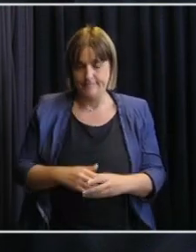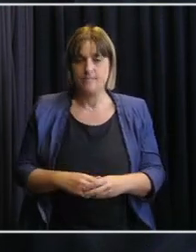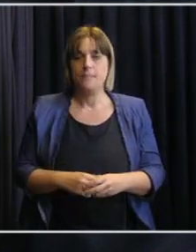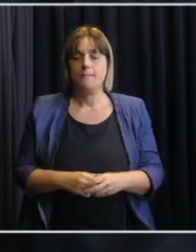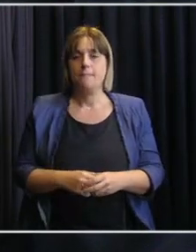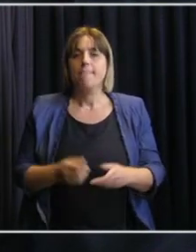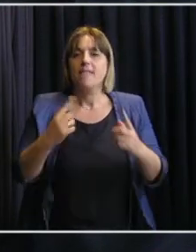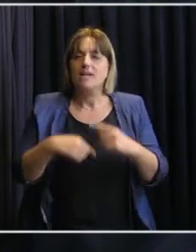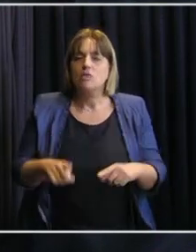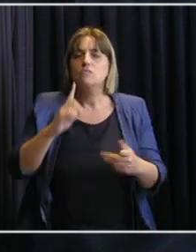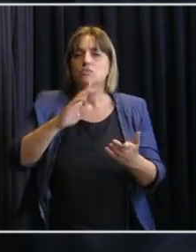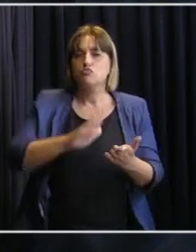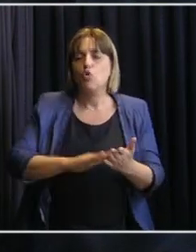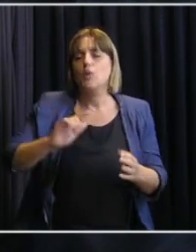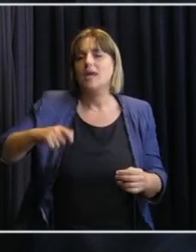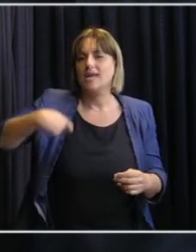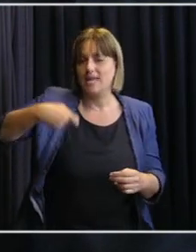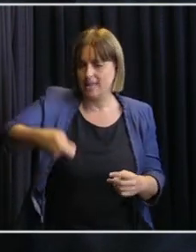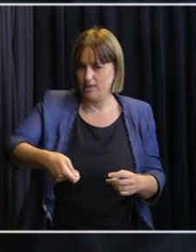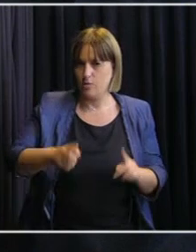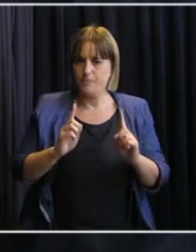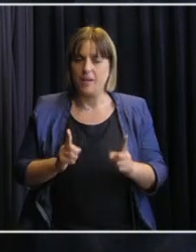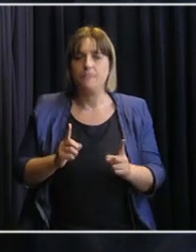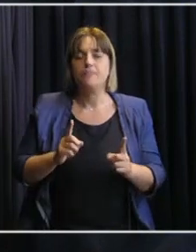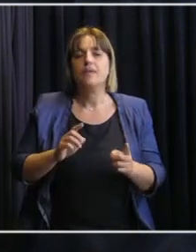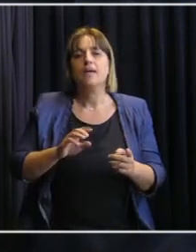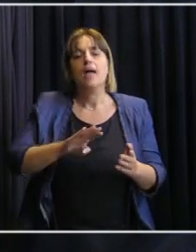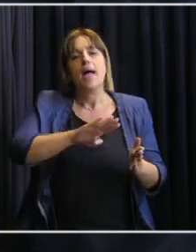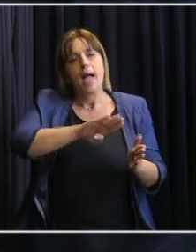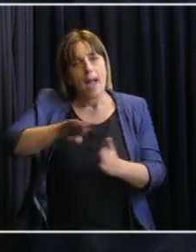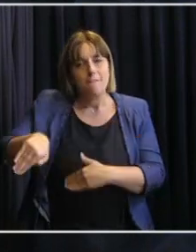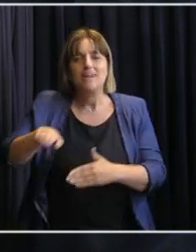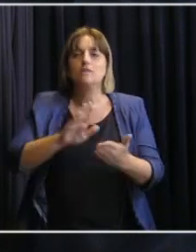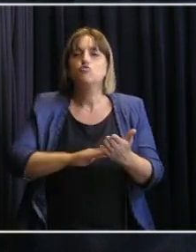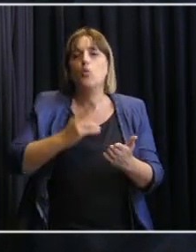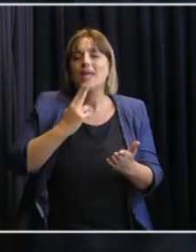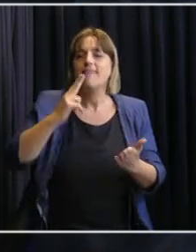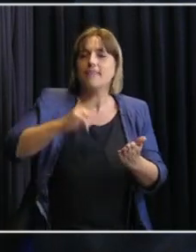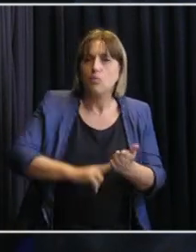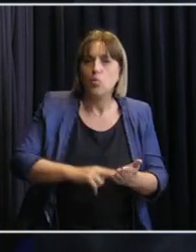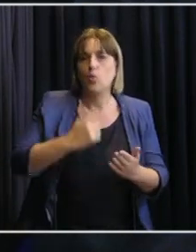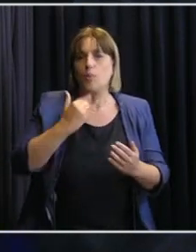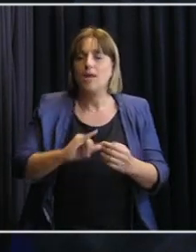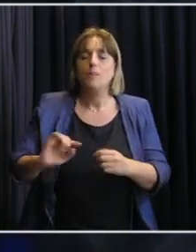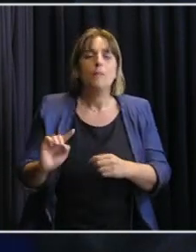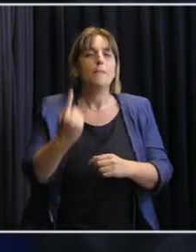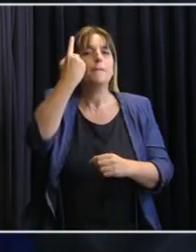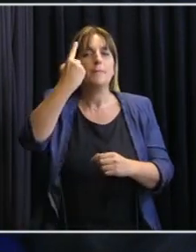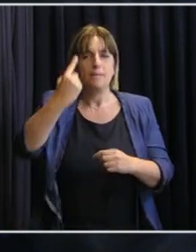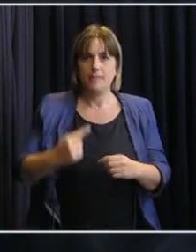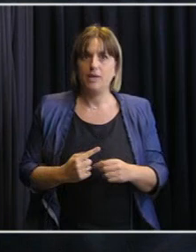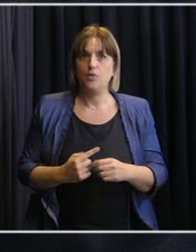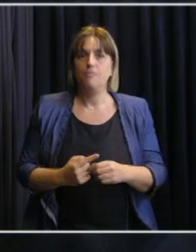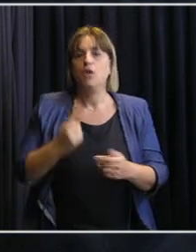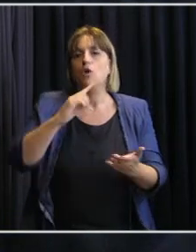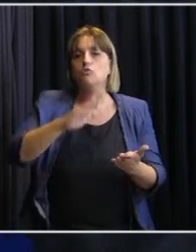Eso es lo que tiene que ver con el crédito. Lo que tiene que ver con medidas tributarias, en primer lugar, lo